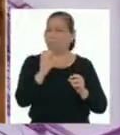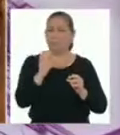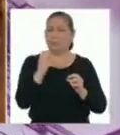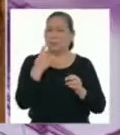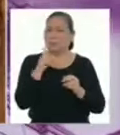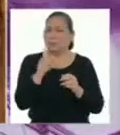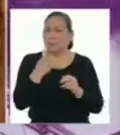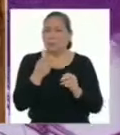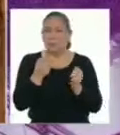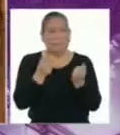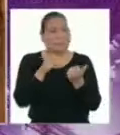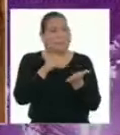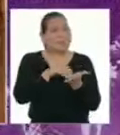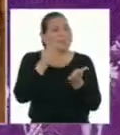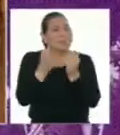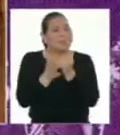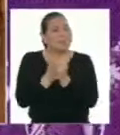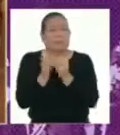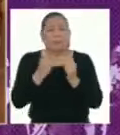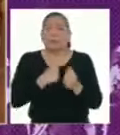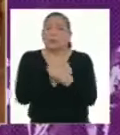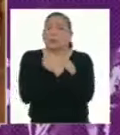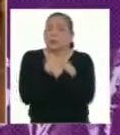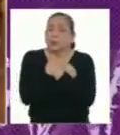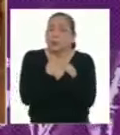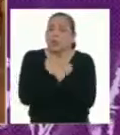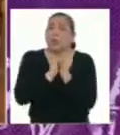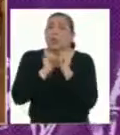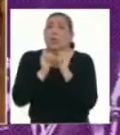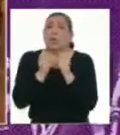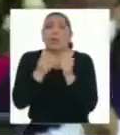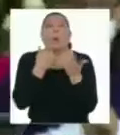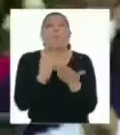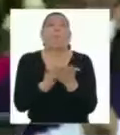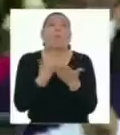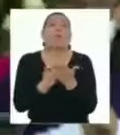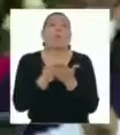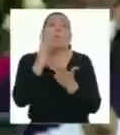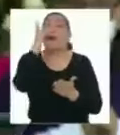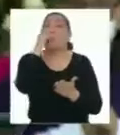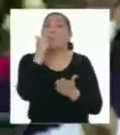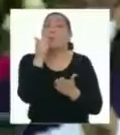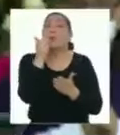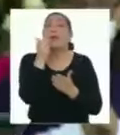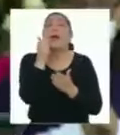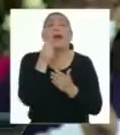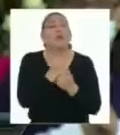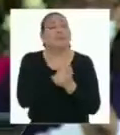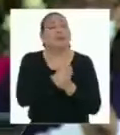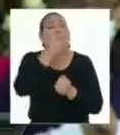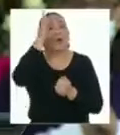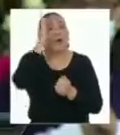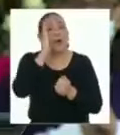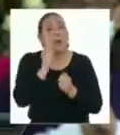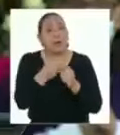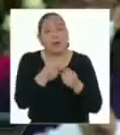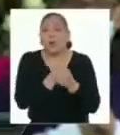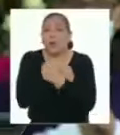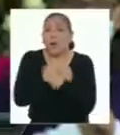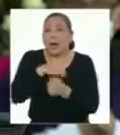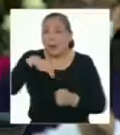fuerza de los clavos, sino por su infinito amor, es la prueba más linda del amor de Dios hacia el amado